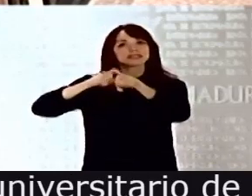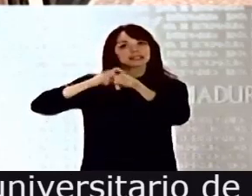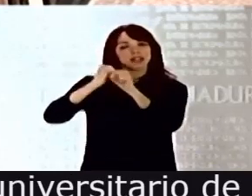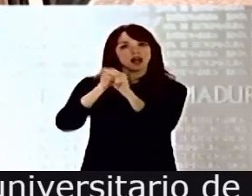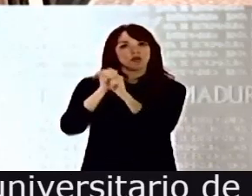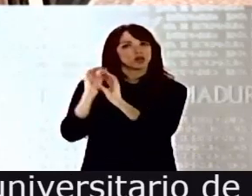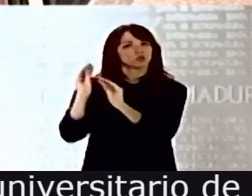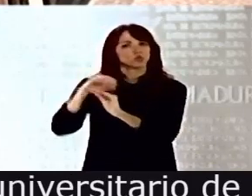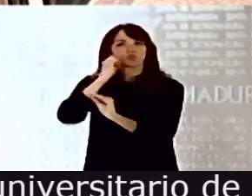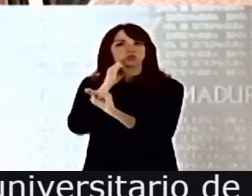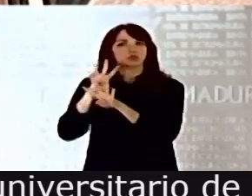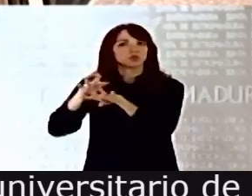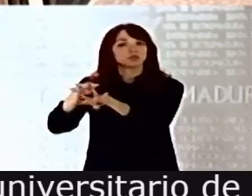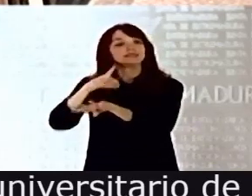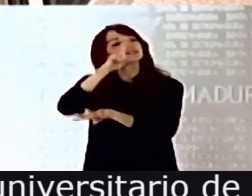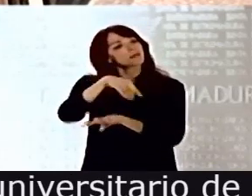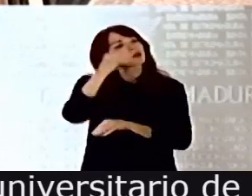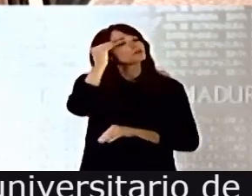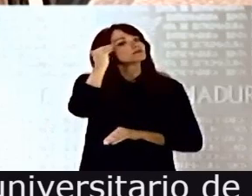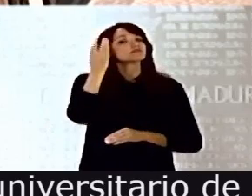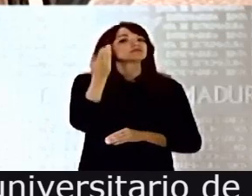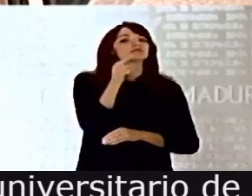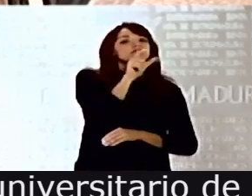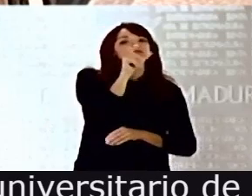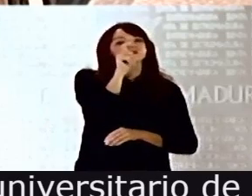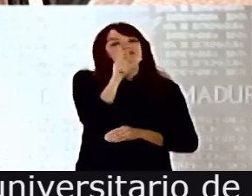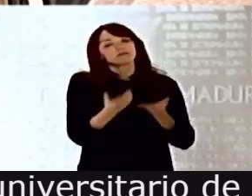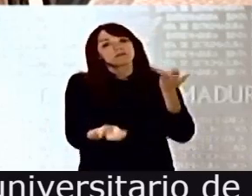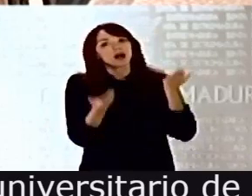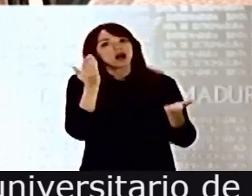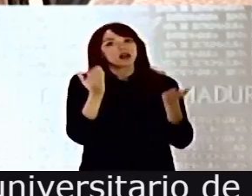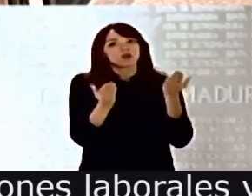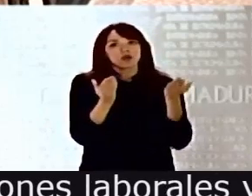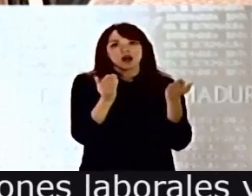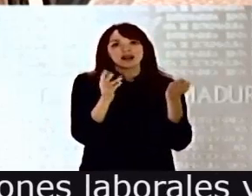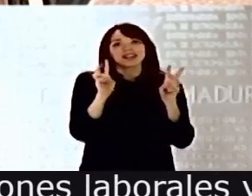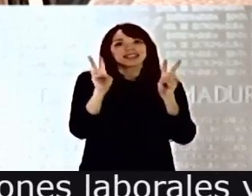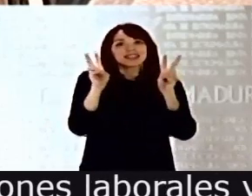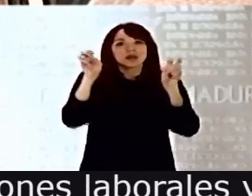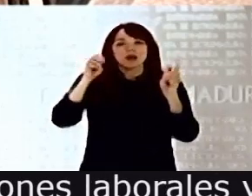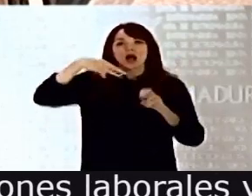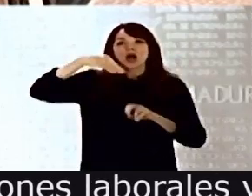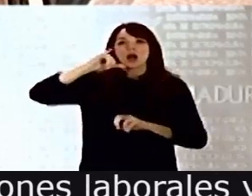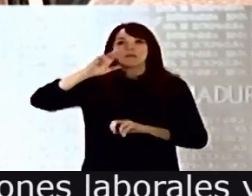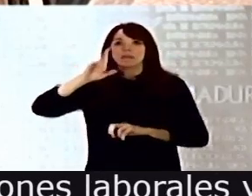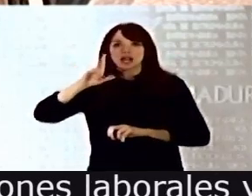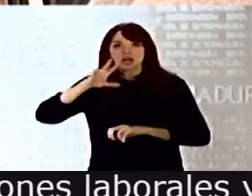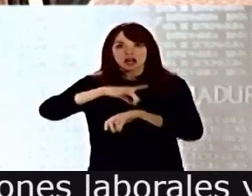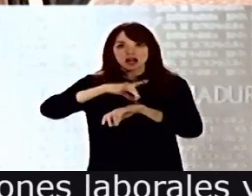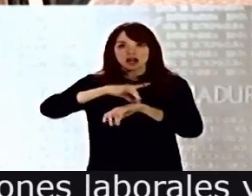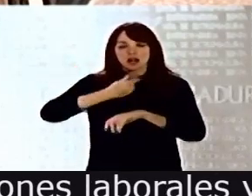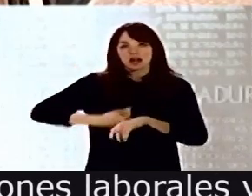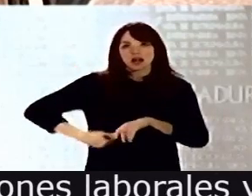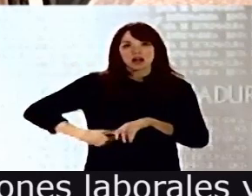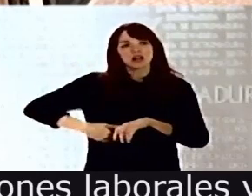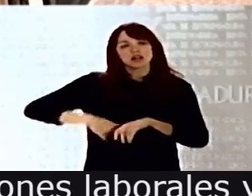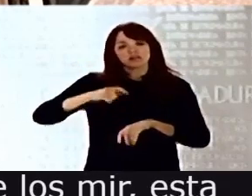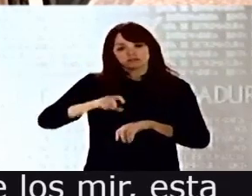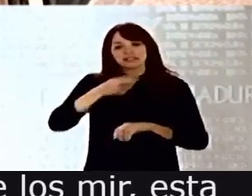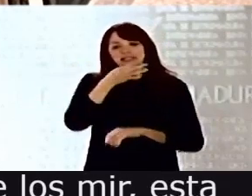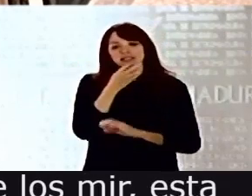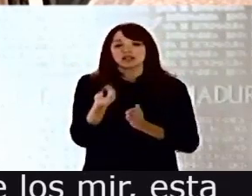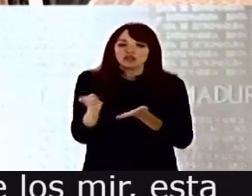también me gustaría una valoración sobre el tema de los MIR. Esta tarde vuelven a reunirse, me gustaría si nos podía